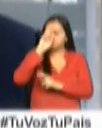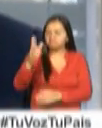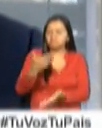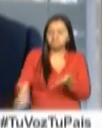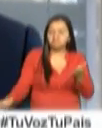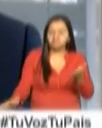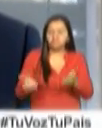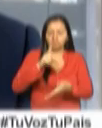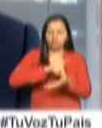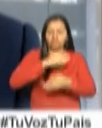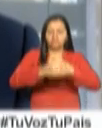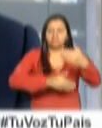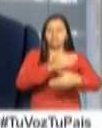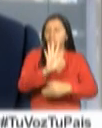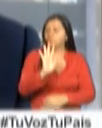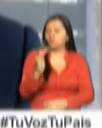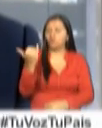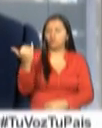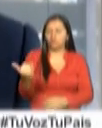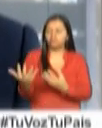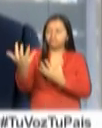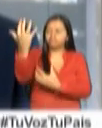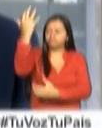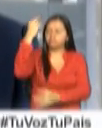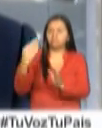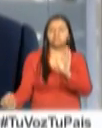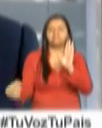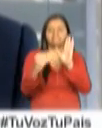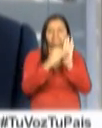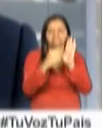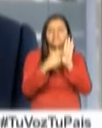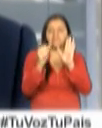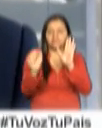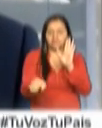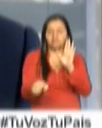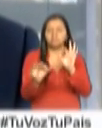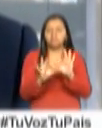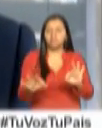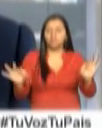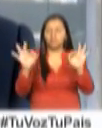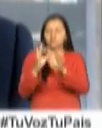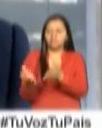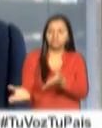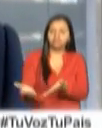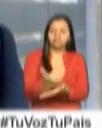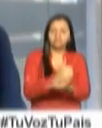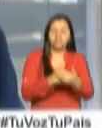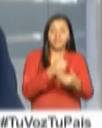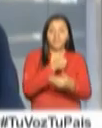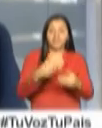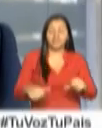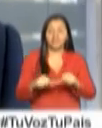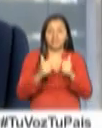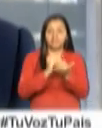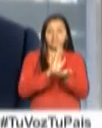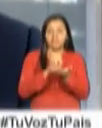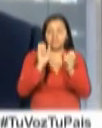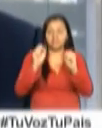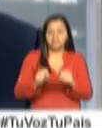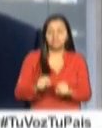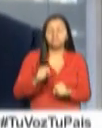presidenta de la Asamblea. Así es que hemos tratado de recoger lo más importante. Este proyecto lo que busca básicamente